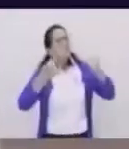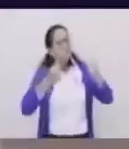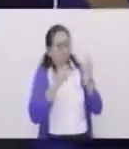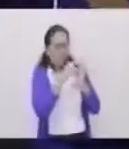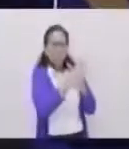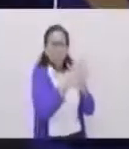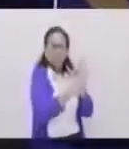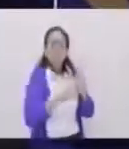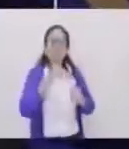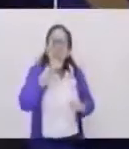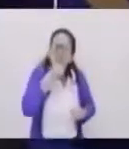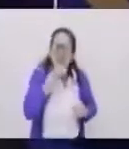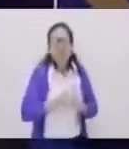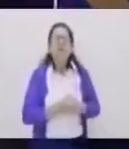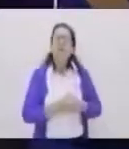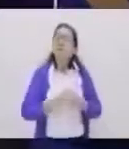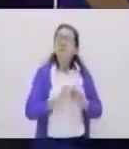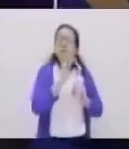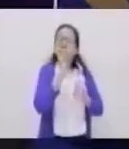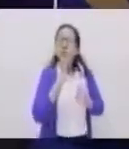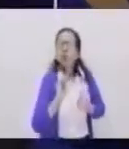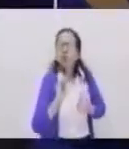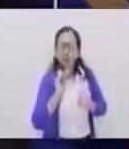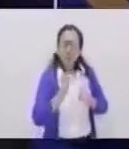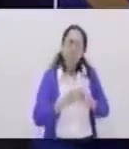valientes. Llegó la primera cabra.